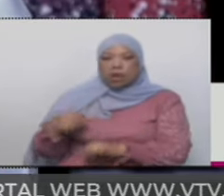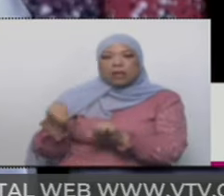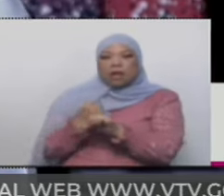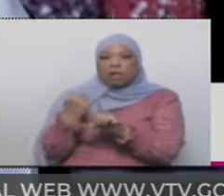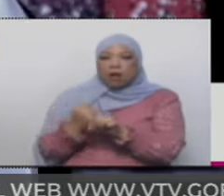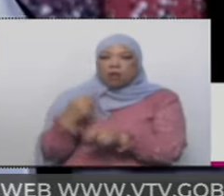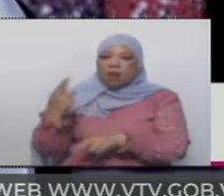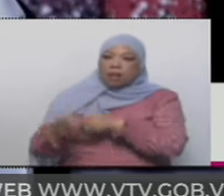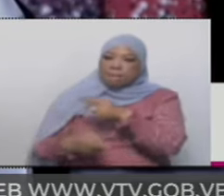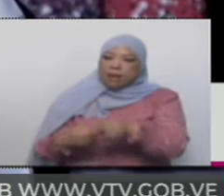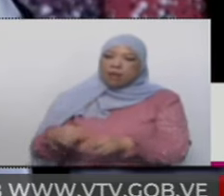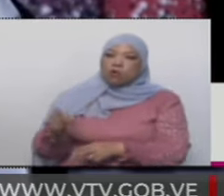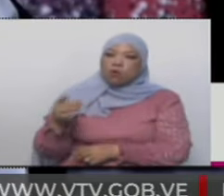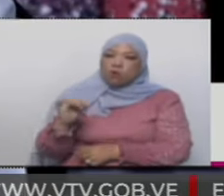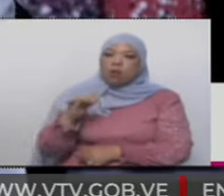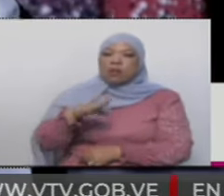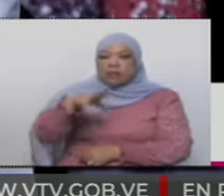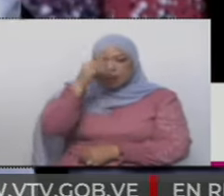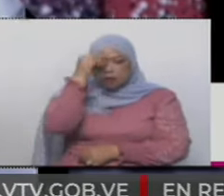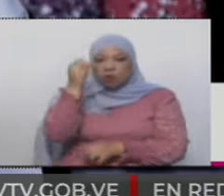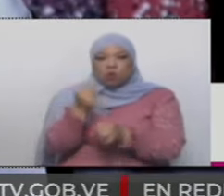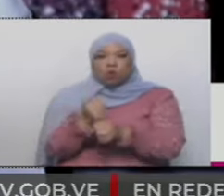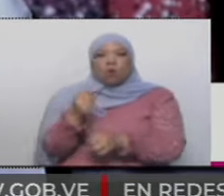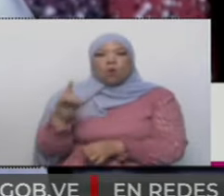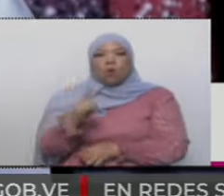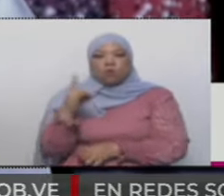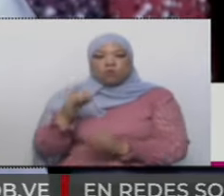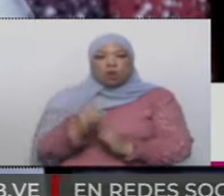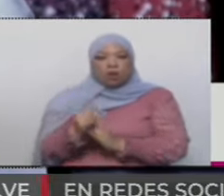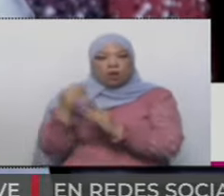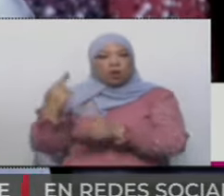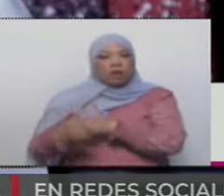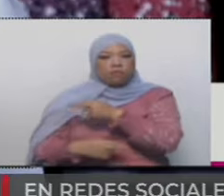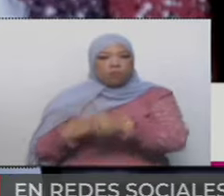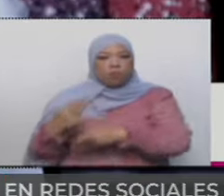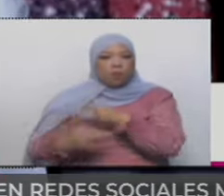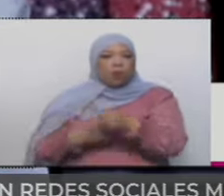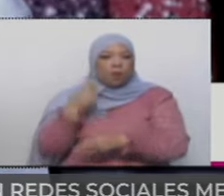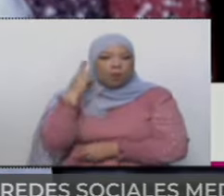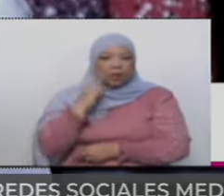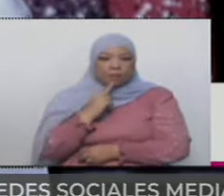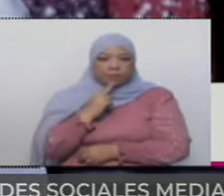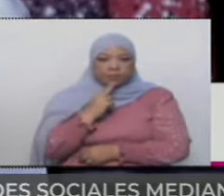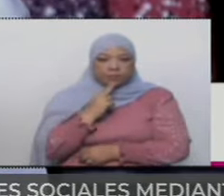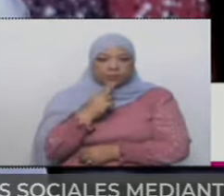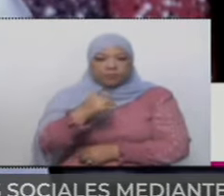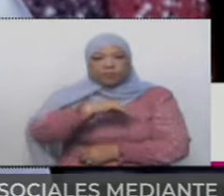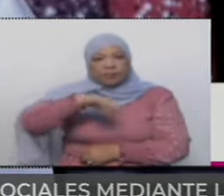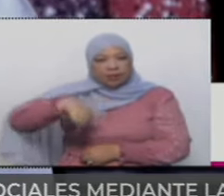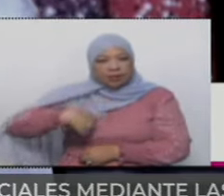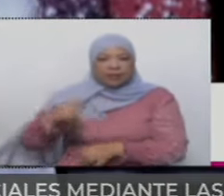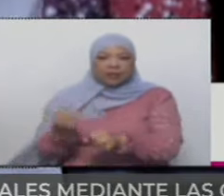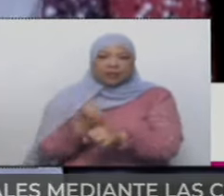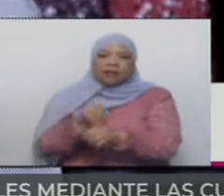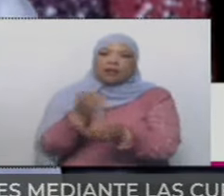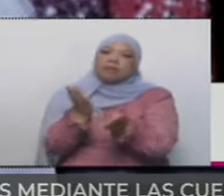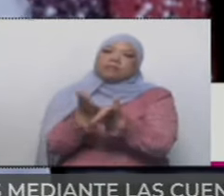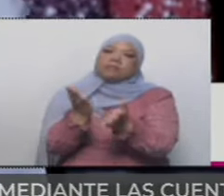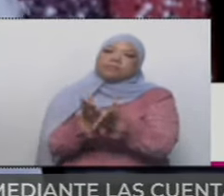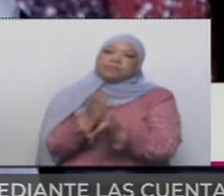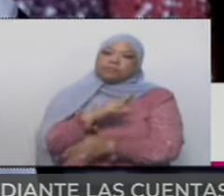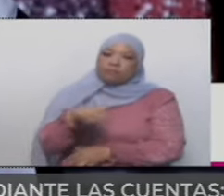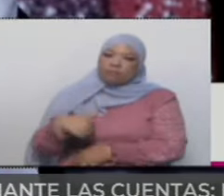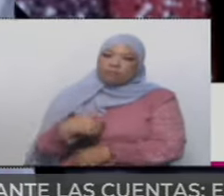metro sabemos y entendemos que el único líder de la revolución bolivariana que tenemos nosotros, la clase obrera, es